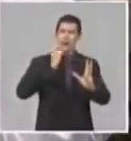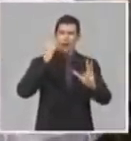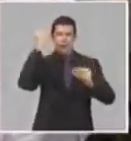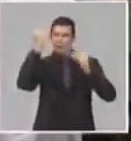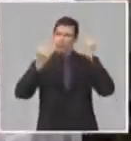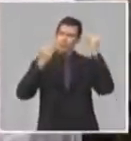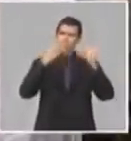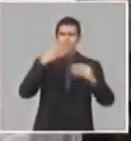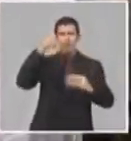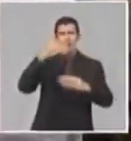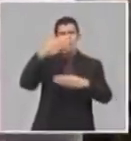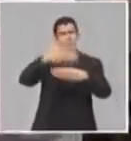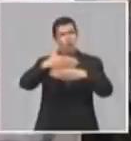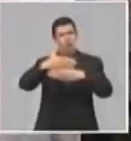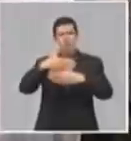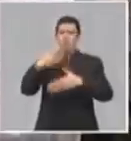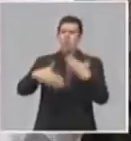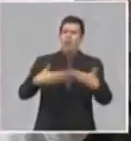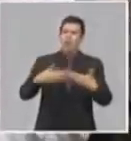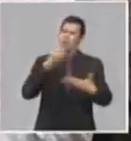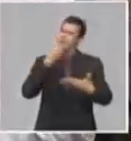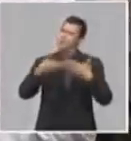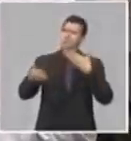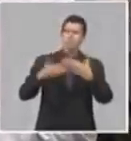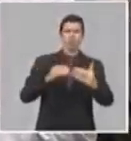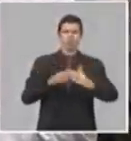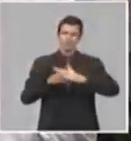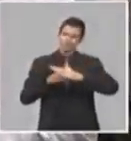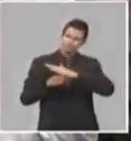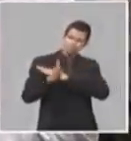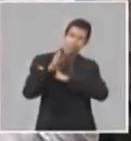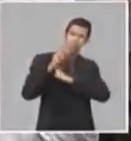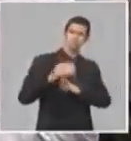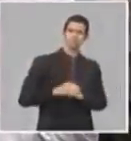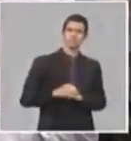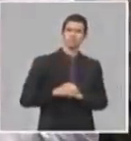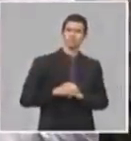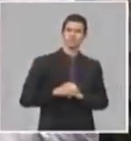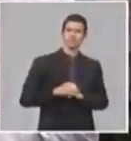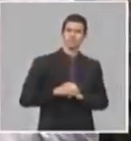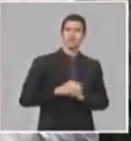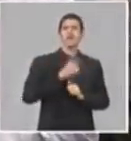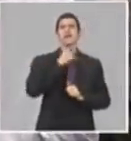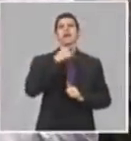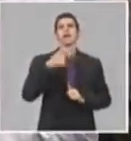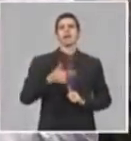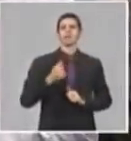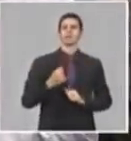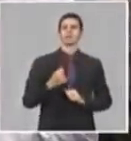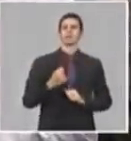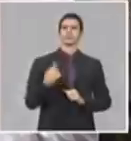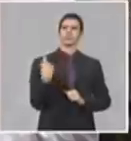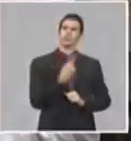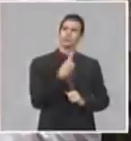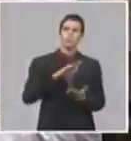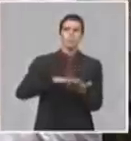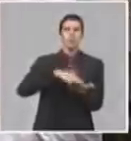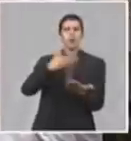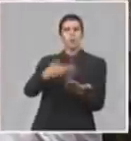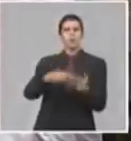bloqueo. También vamos a tener algunas otras ofertas turísticas. Por ejemplo, se están diseñando paquetes de turismo a